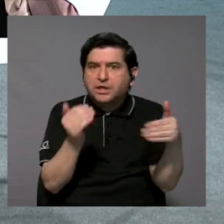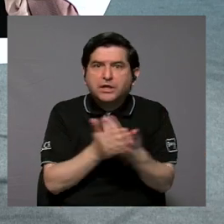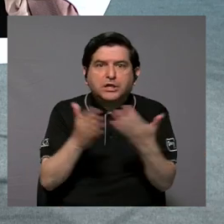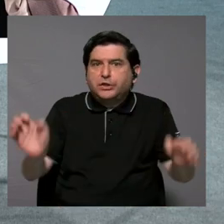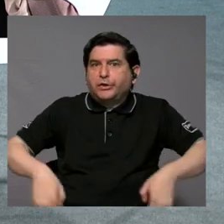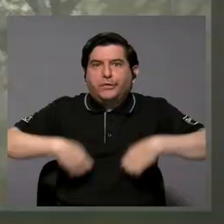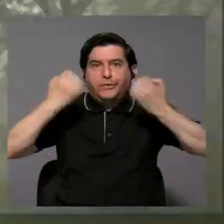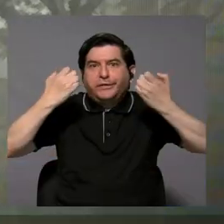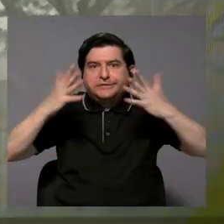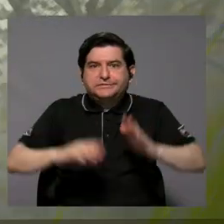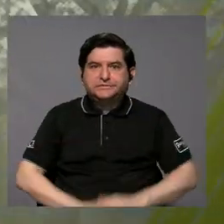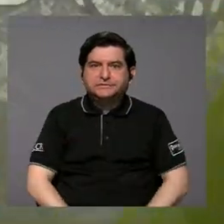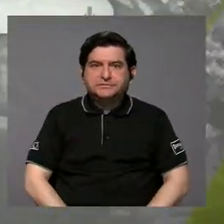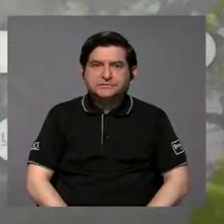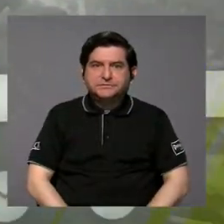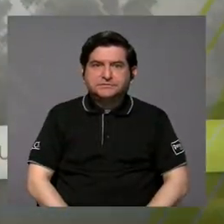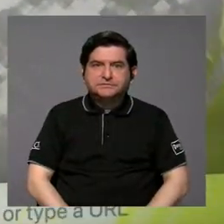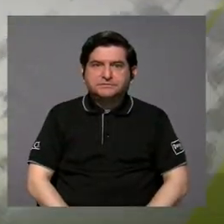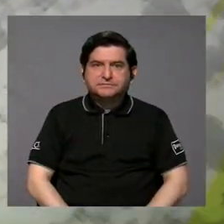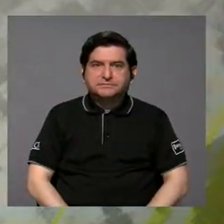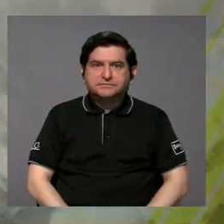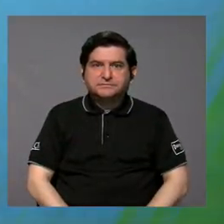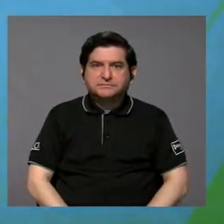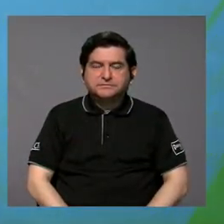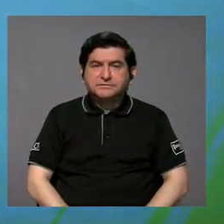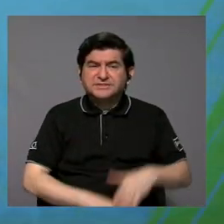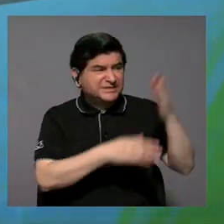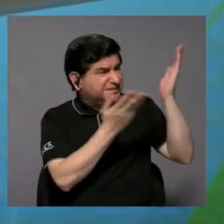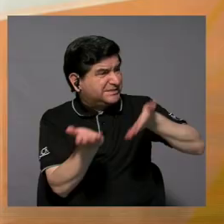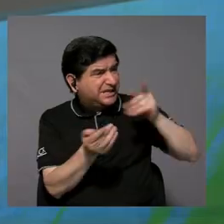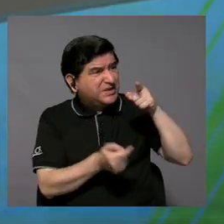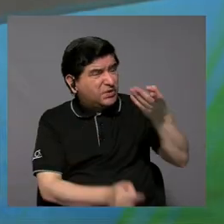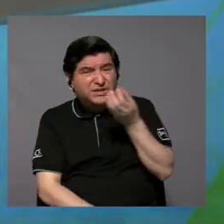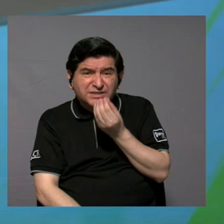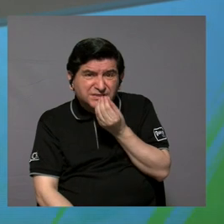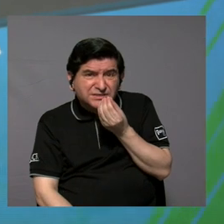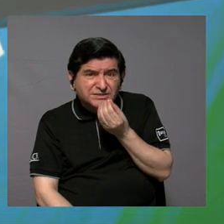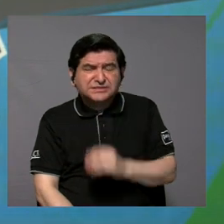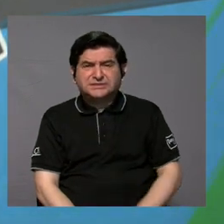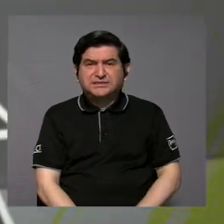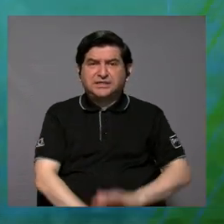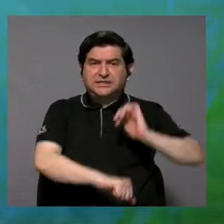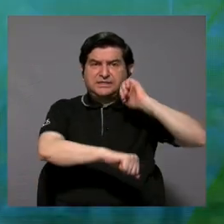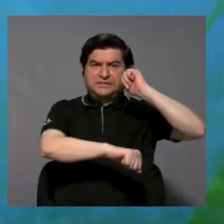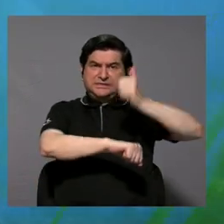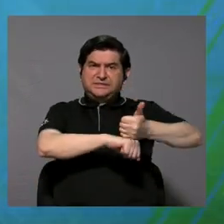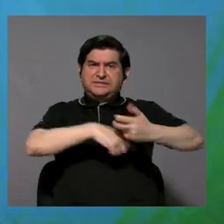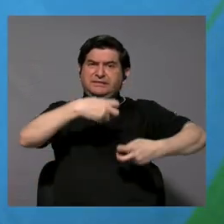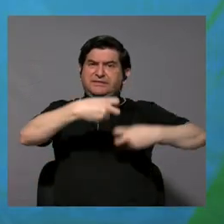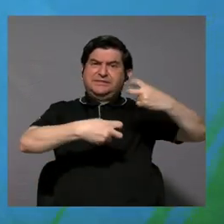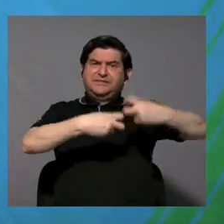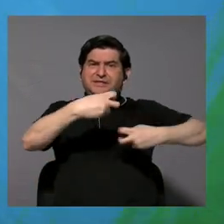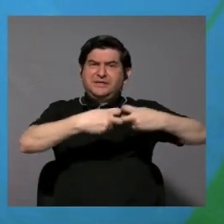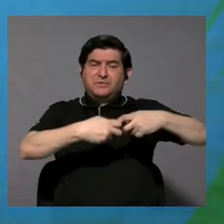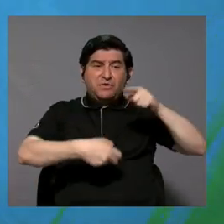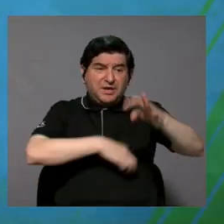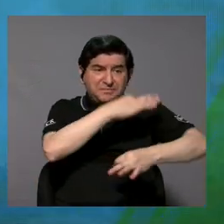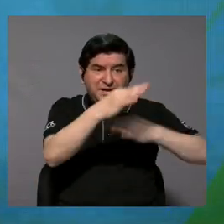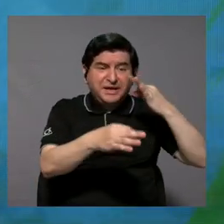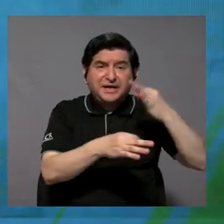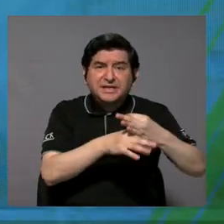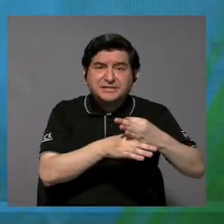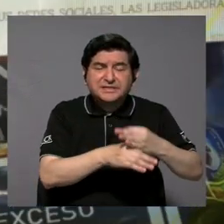lo que existe. Entonces, al dejarse de importar esos alimentos, le crean un problema a ese